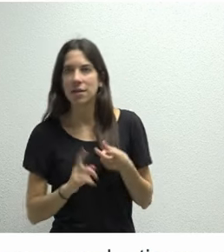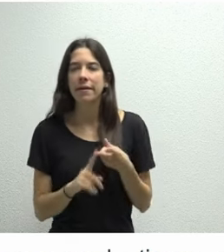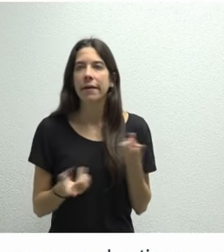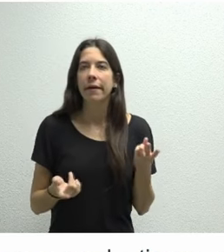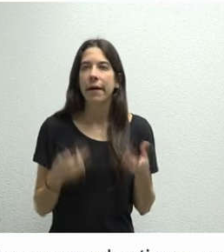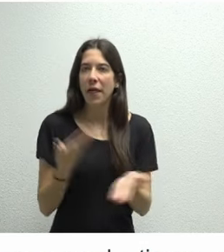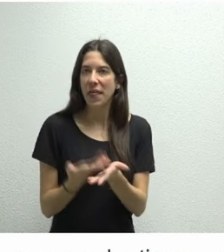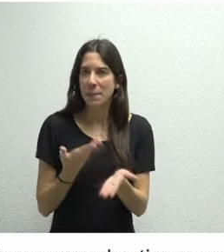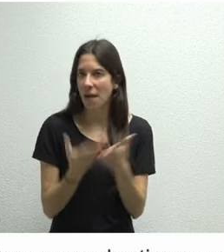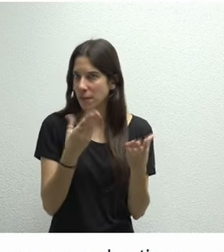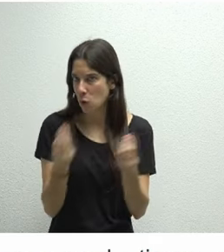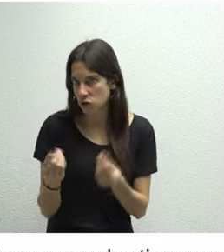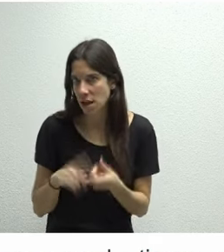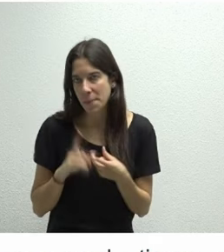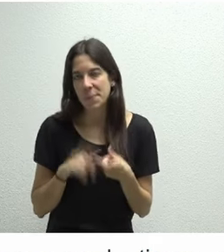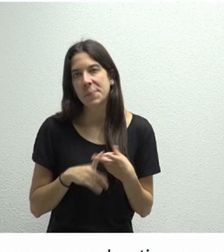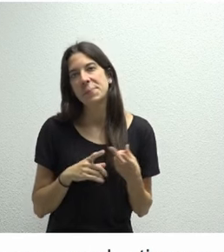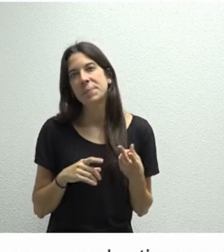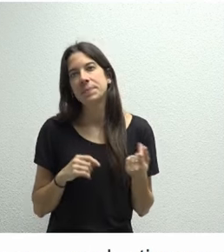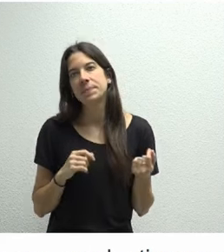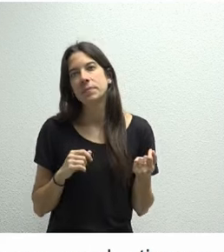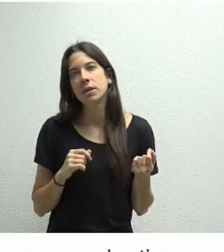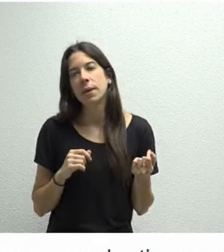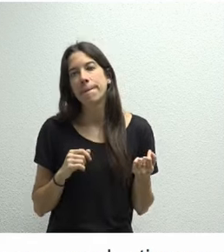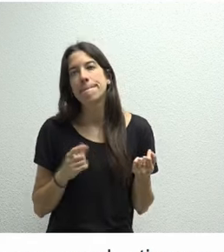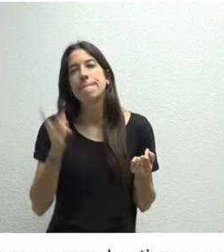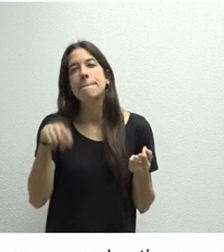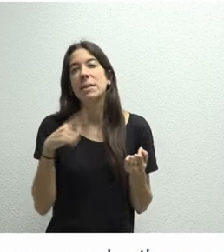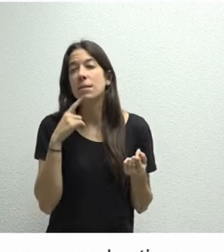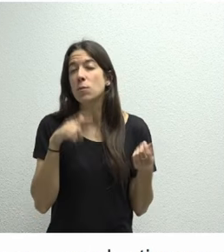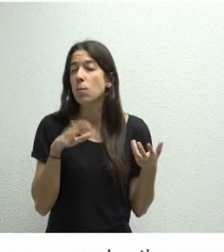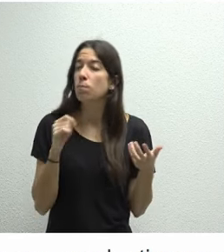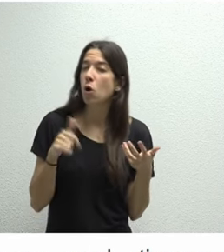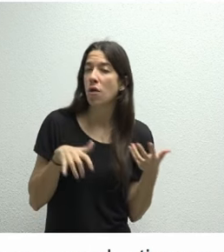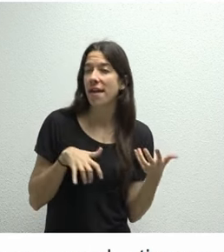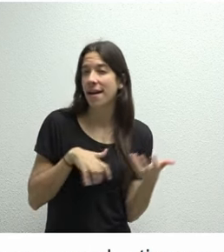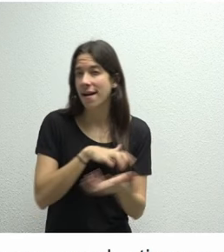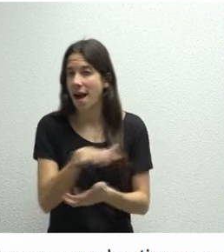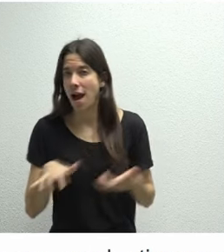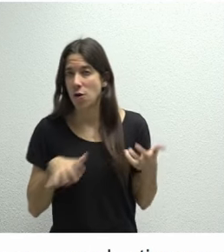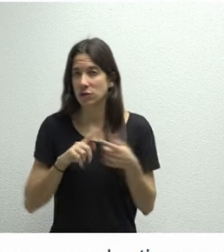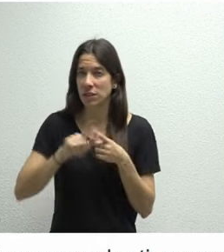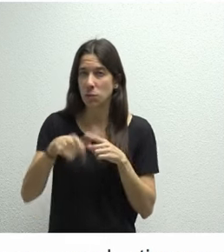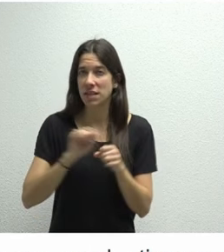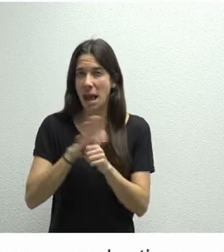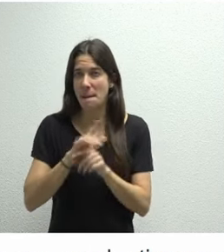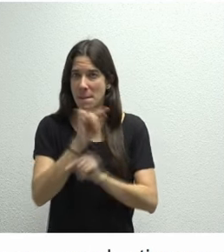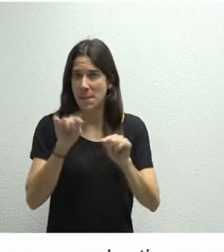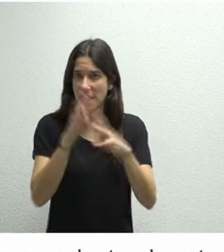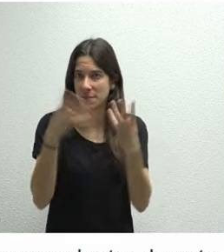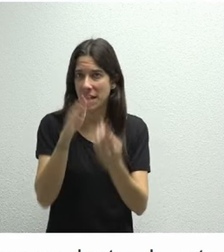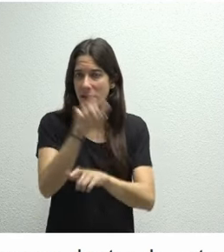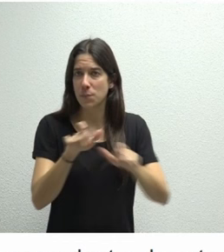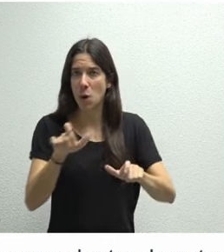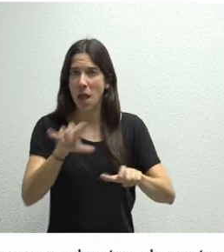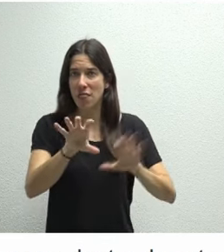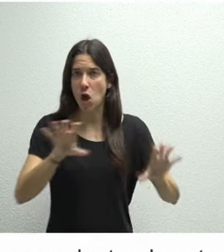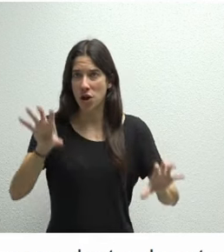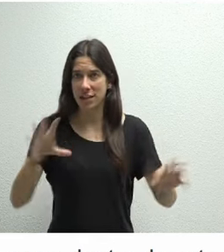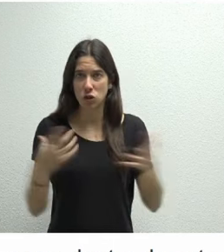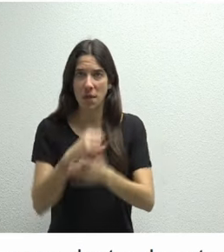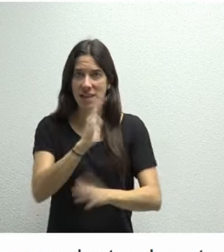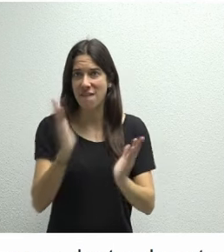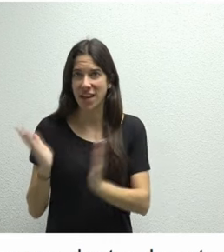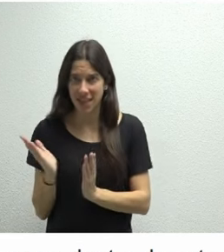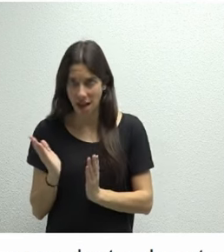demandas y de una serie de Caos post pandémico que afecta a todas las poblaciones tenemos una serie